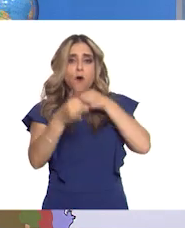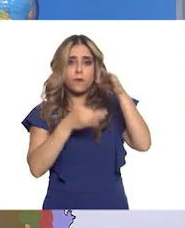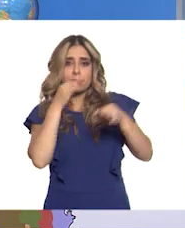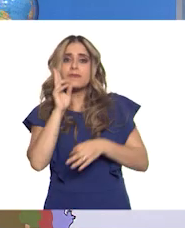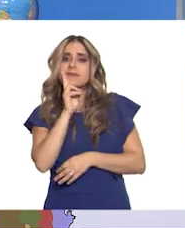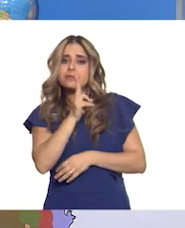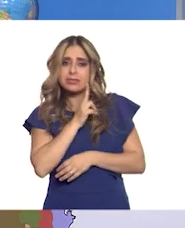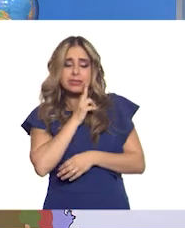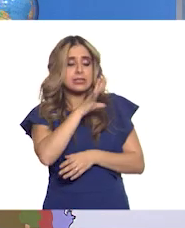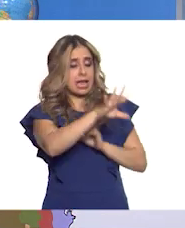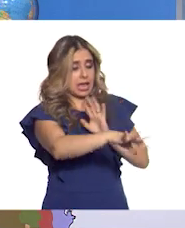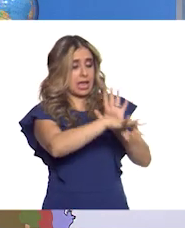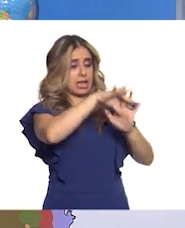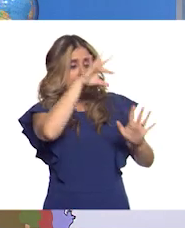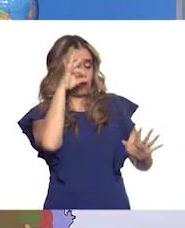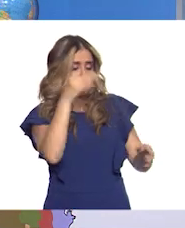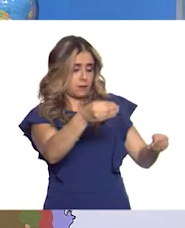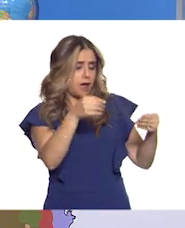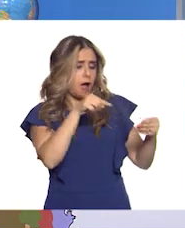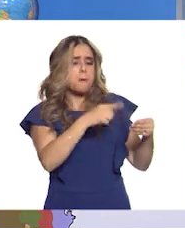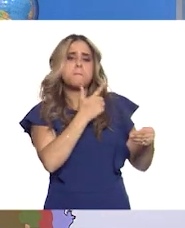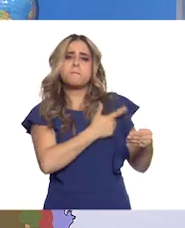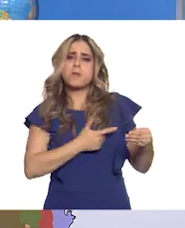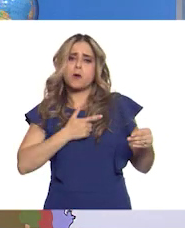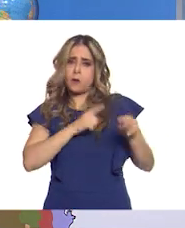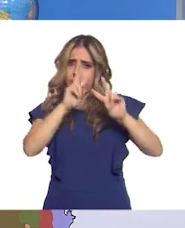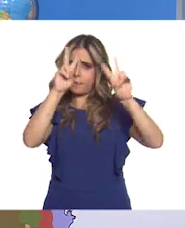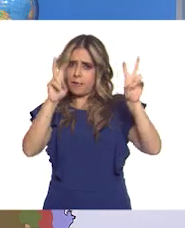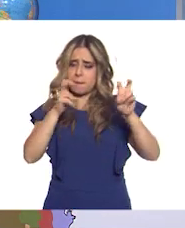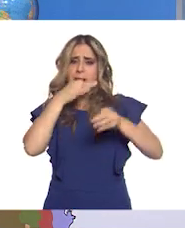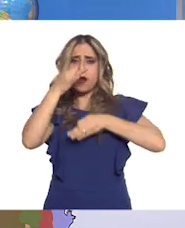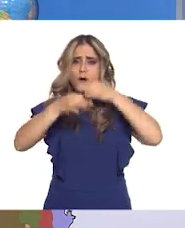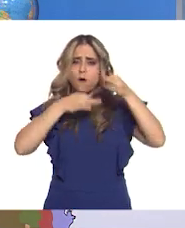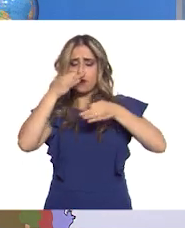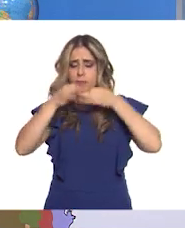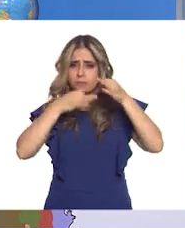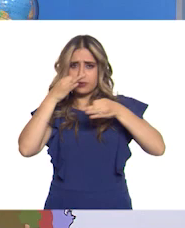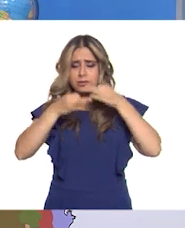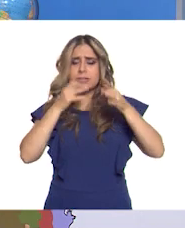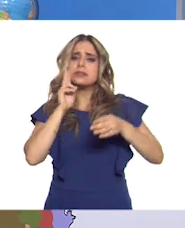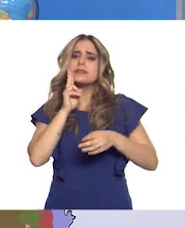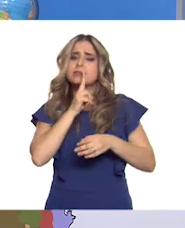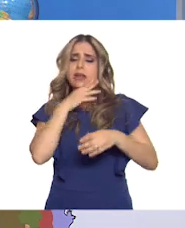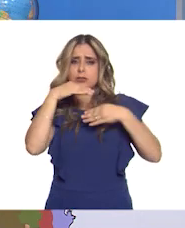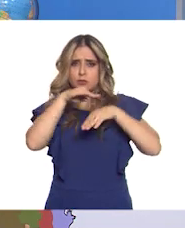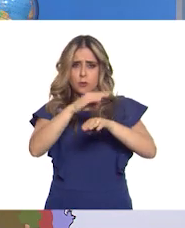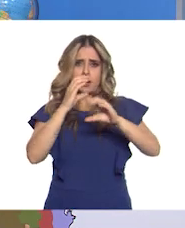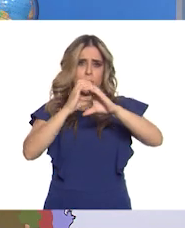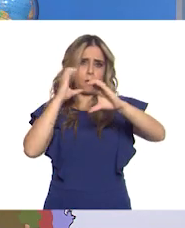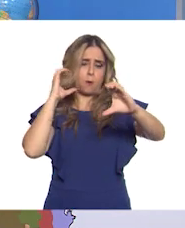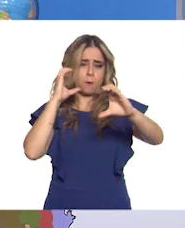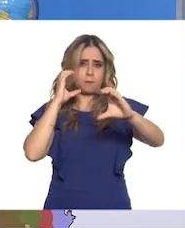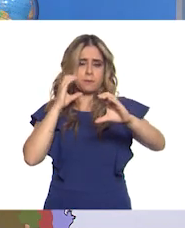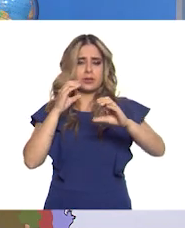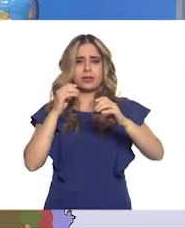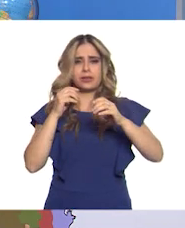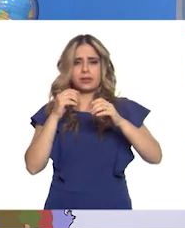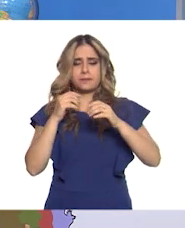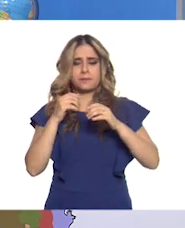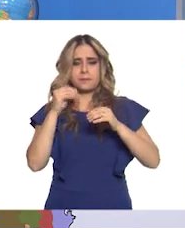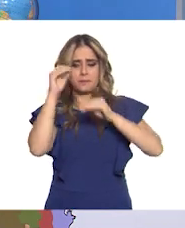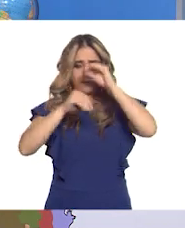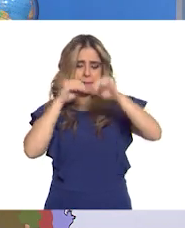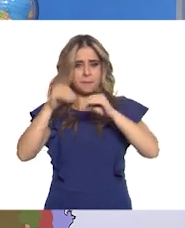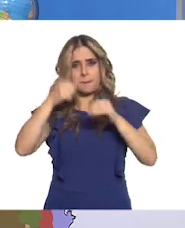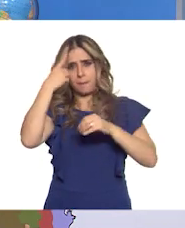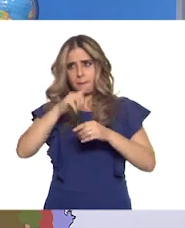una noticia, le gustó la noticia de la Conviteca, y a partir de ello, de ese hecho, de esa